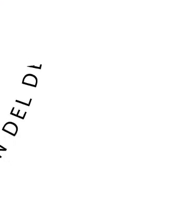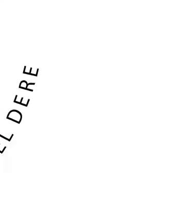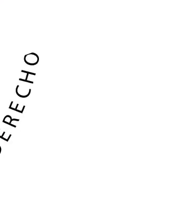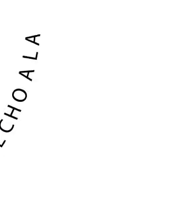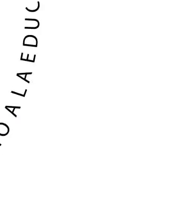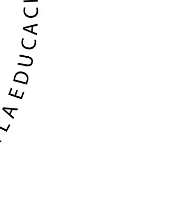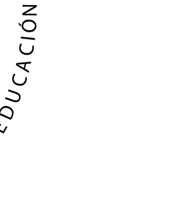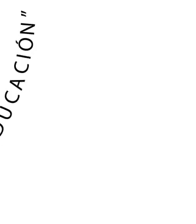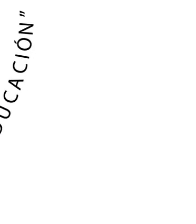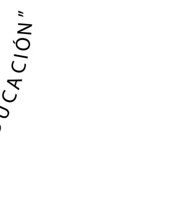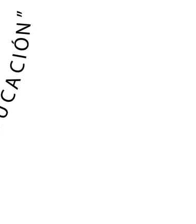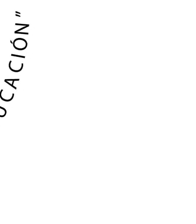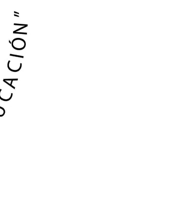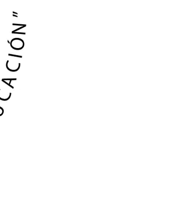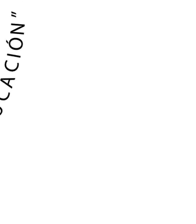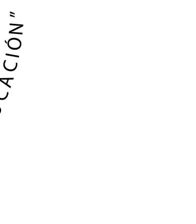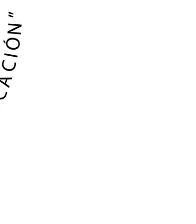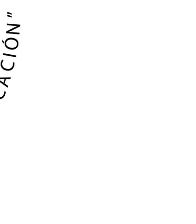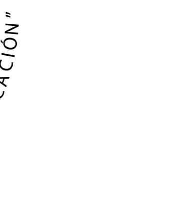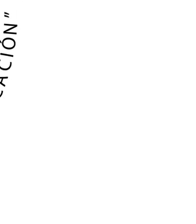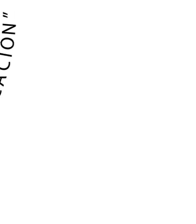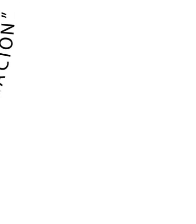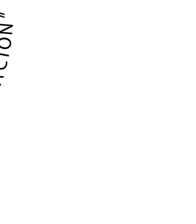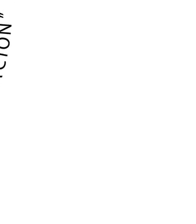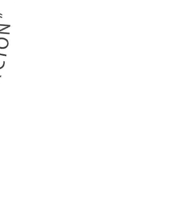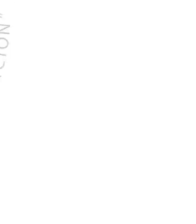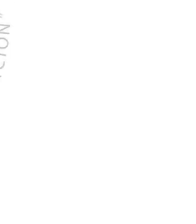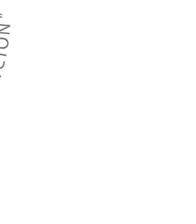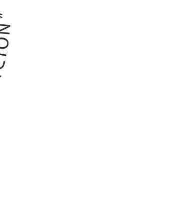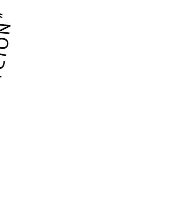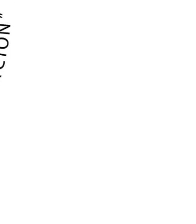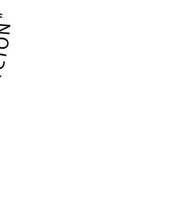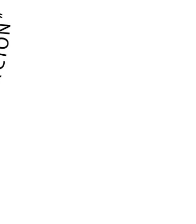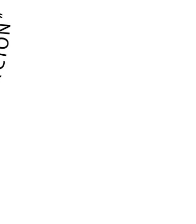2021, año por la recuperación del derecho a la educación.